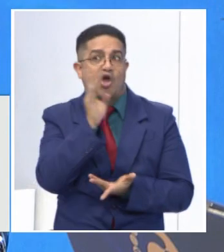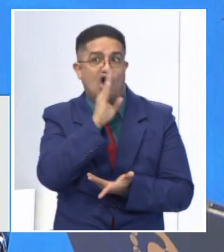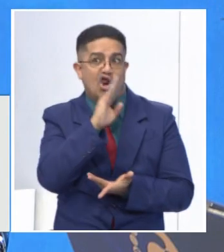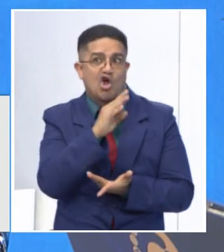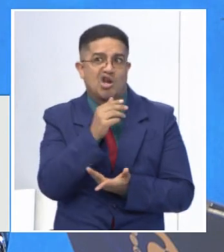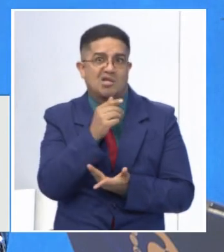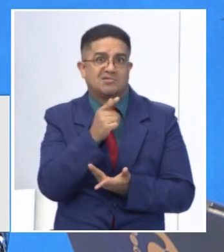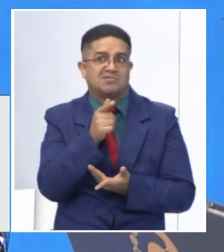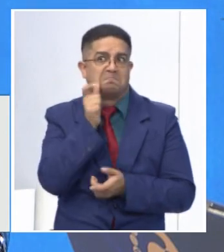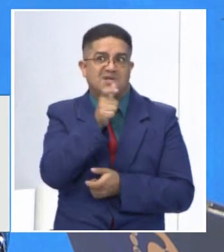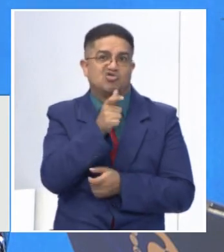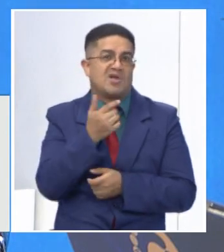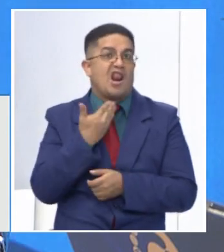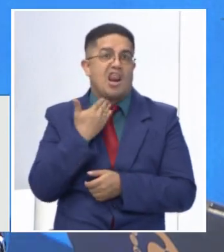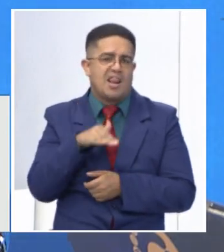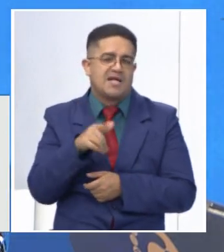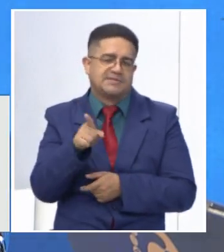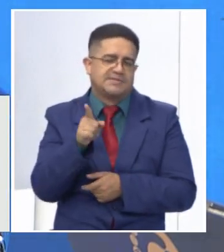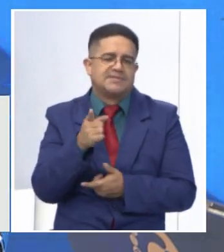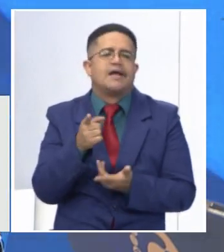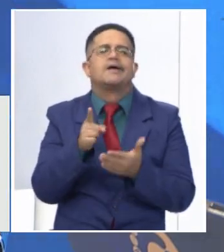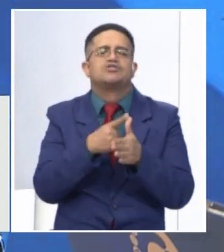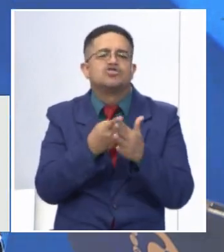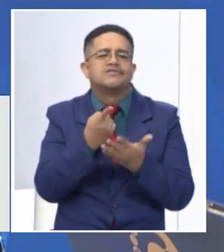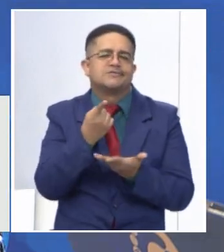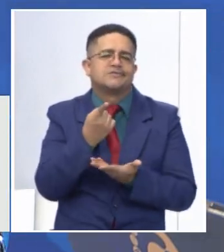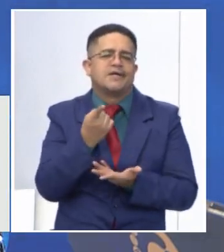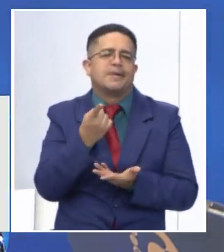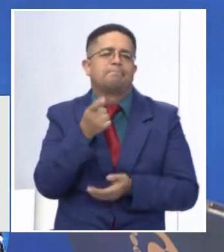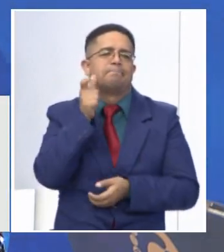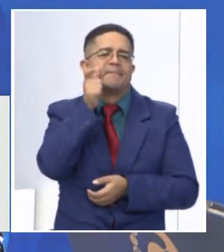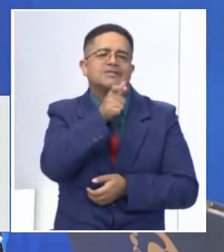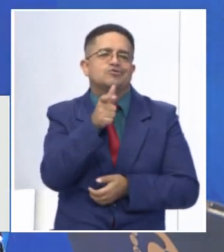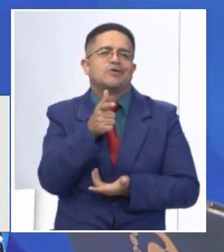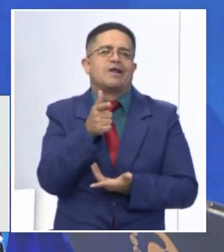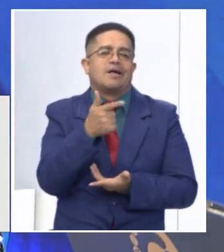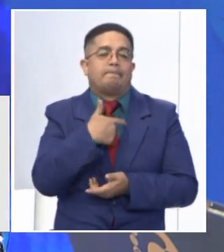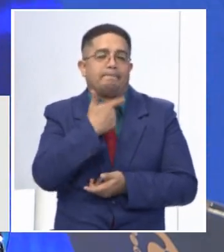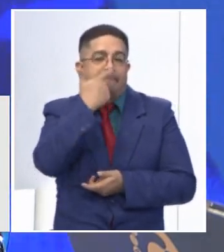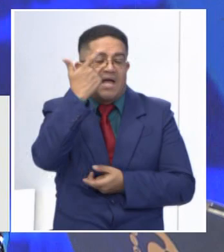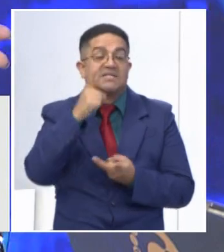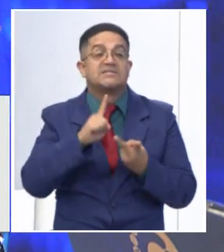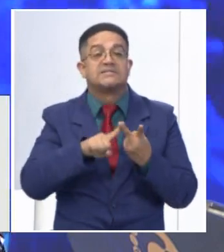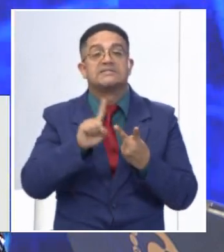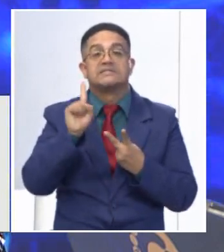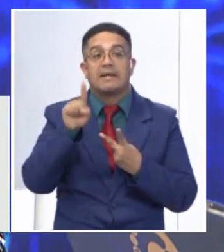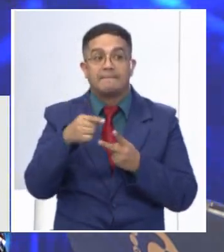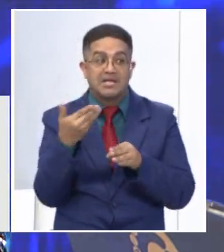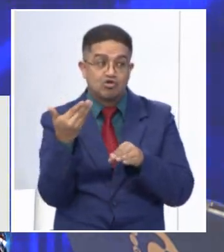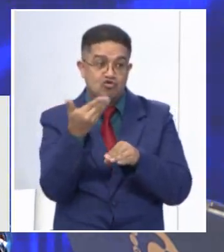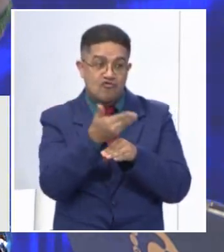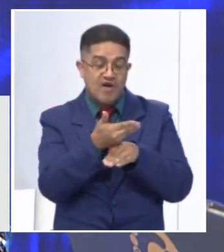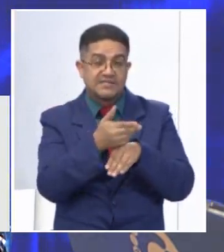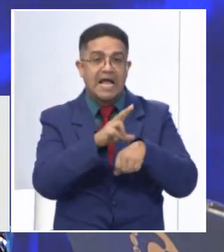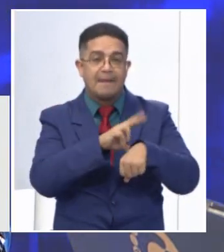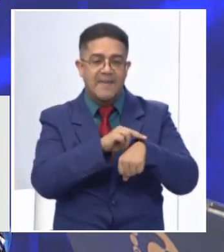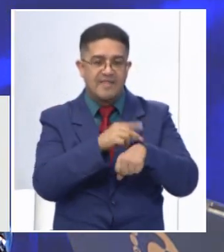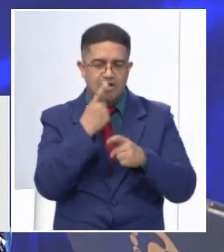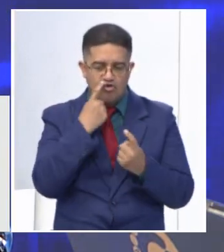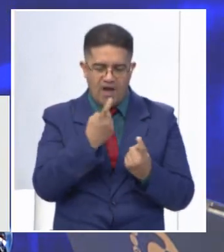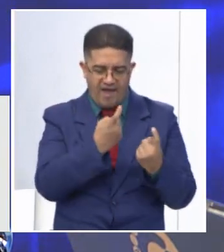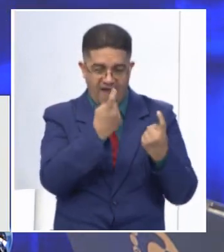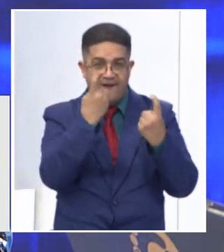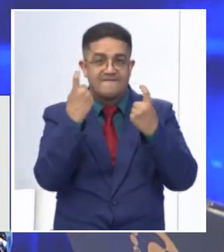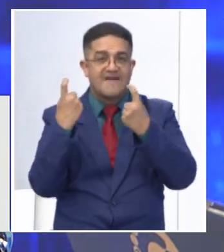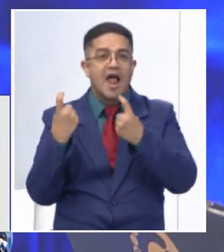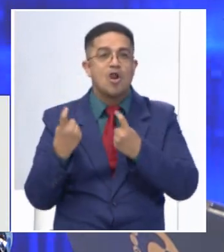tolerar. Entonces ya por ahí hay un tabú, que comienza el tabú con la defecación. Y con lo otro, con las partes. Tú vas a una consulta y te vas a evaluar, por ejemplo, la